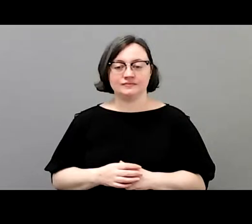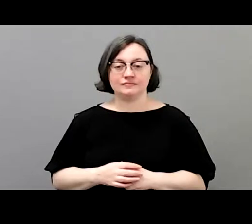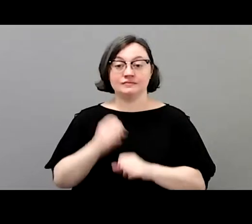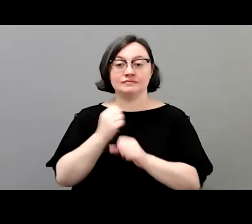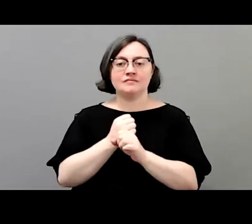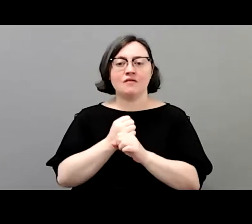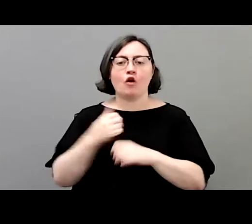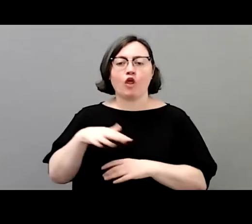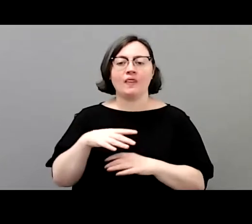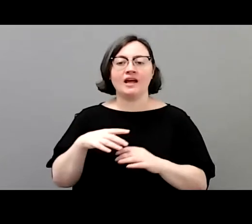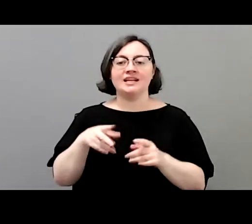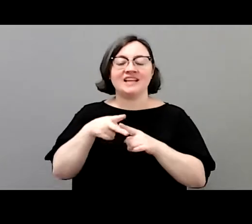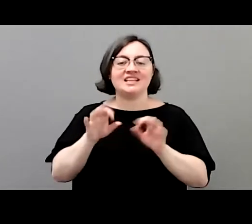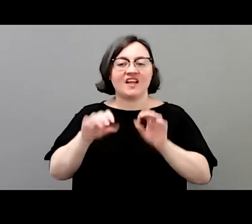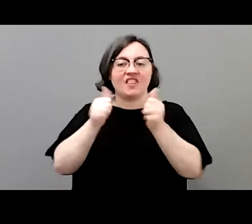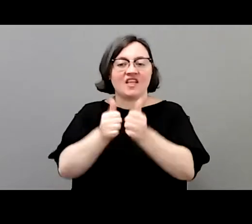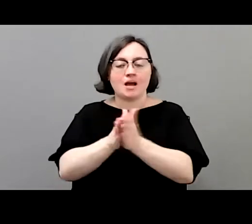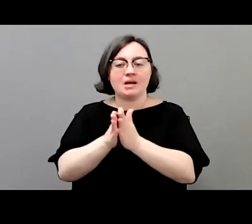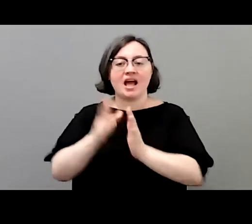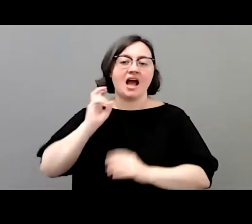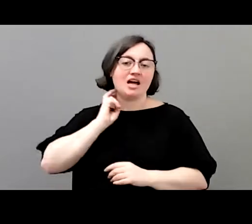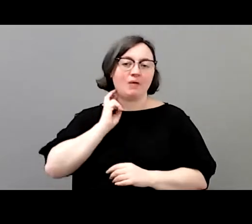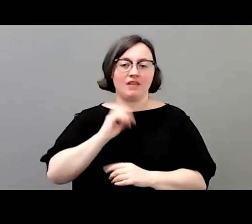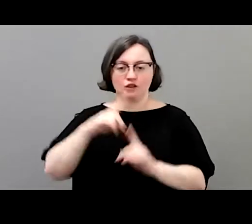Trabajo en el taller de cerámica en Apace, Toledo.